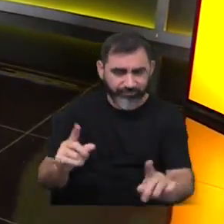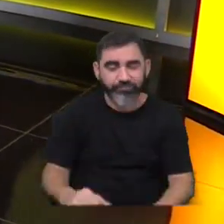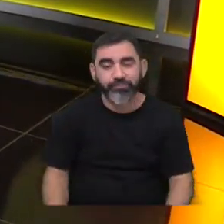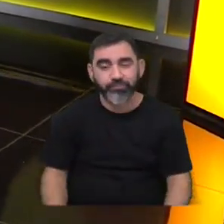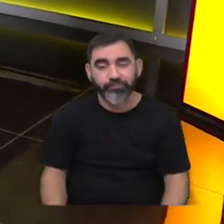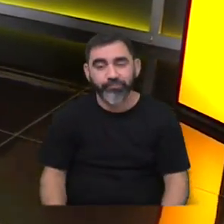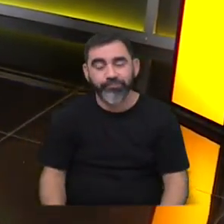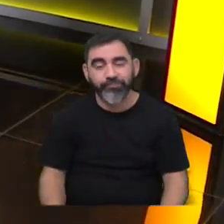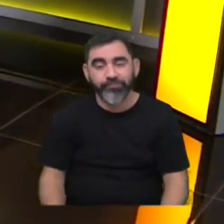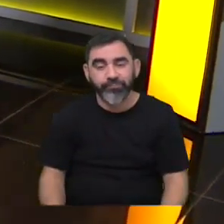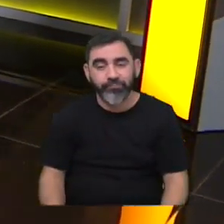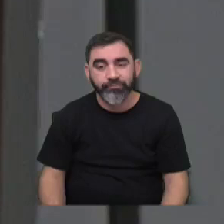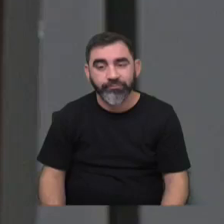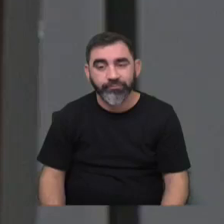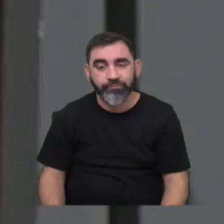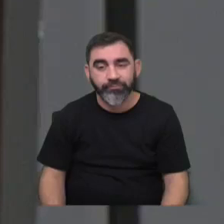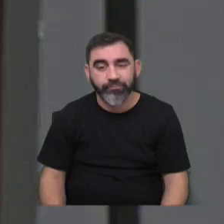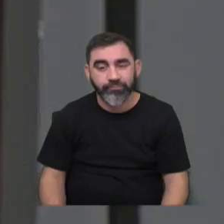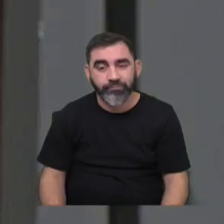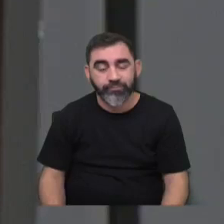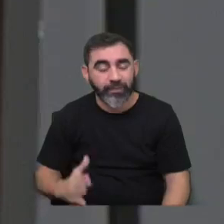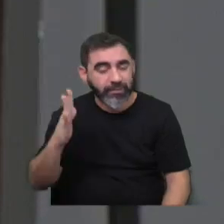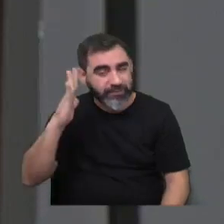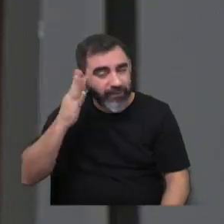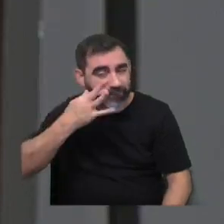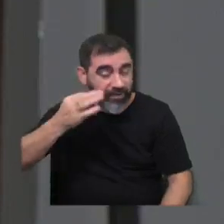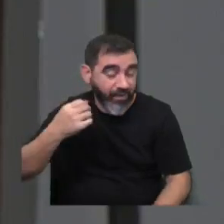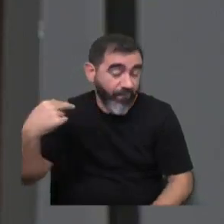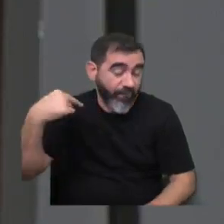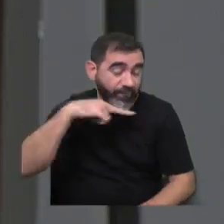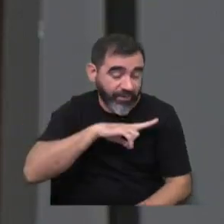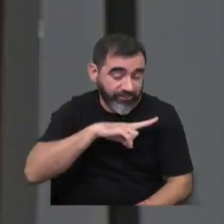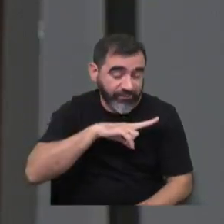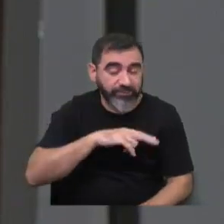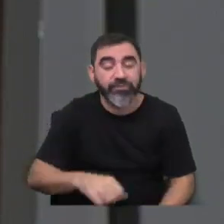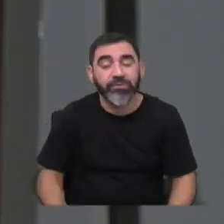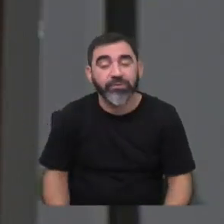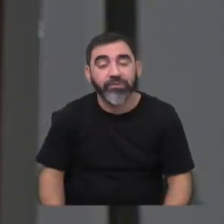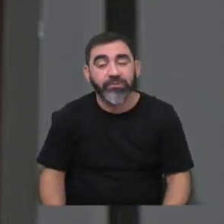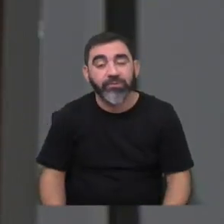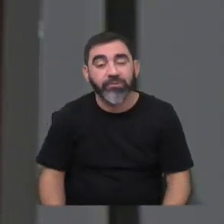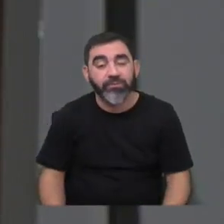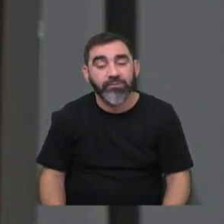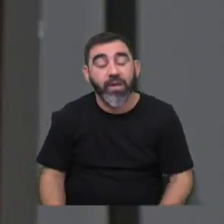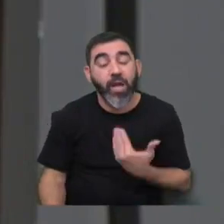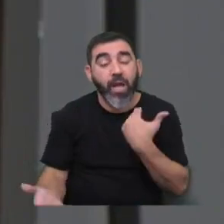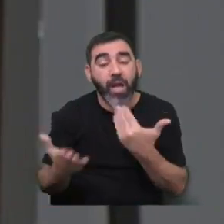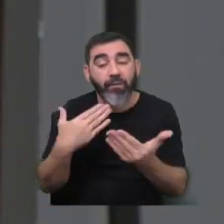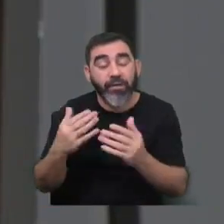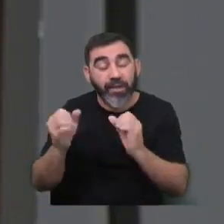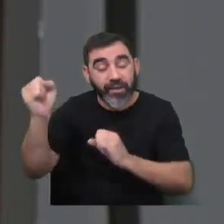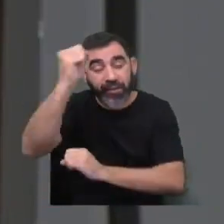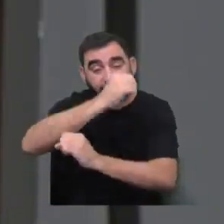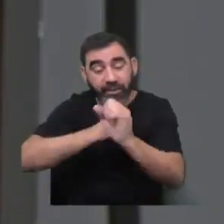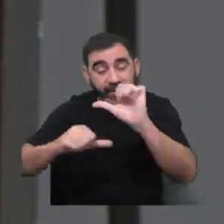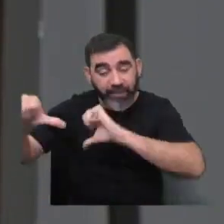hacia la verdad que siempre tratamos de trazarnos cuando vamos a hablar de los mitos. Lleno de burbujas. Lleno de burbujas. Vamos a conversar con la ingeniera química, vamos a